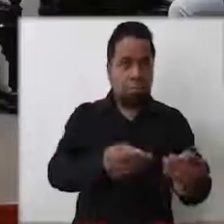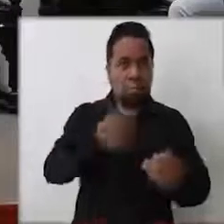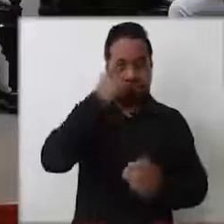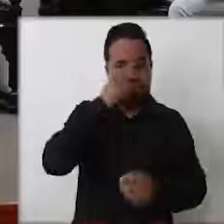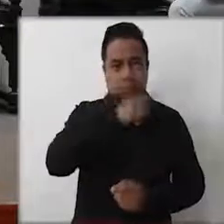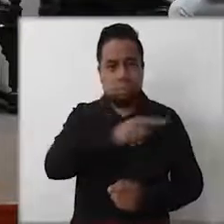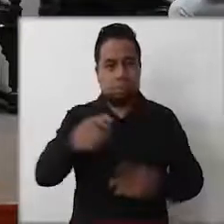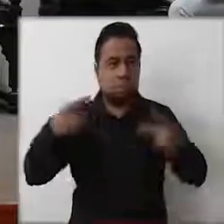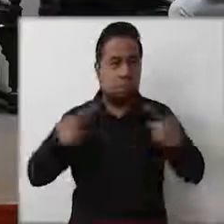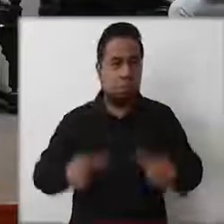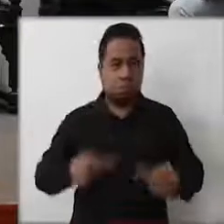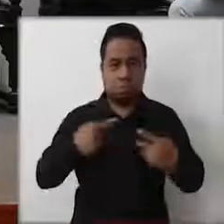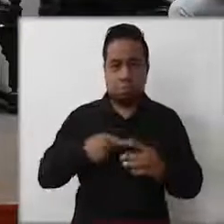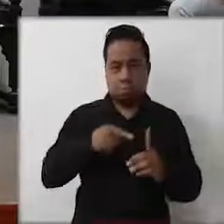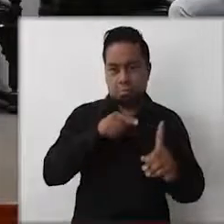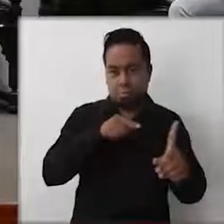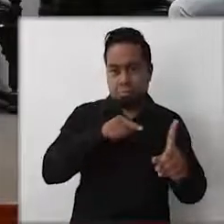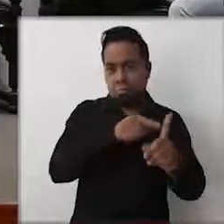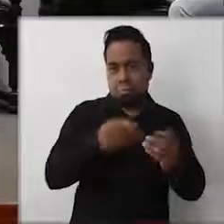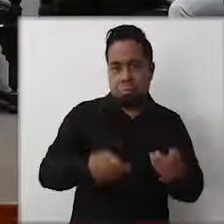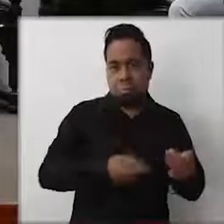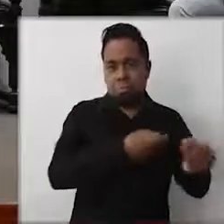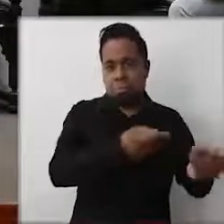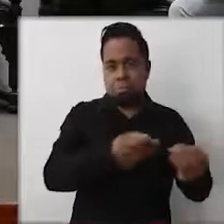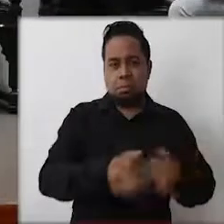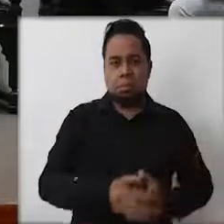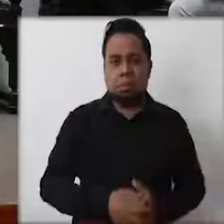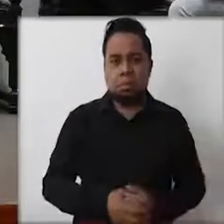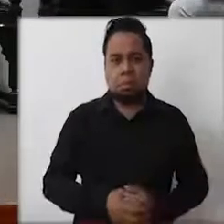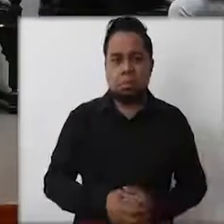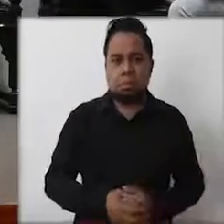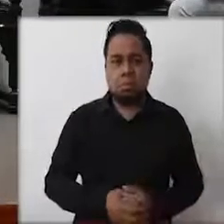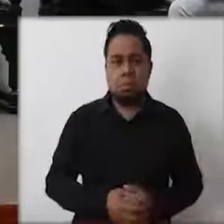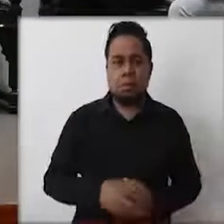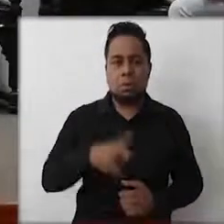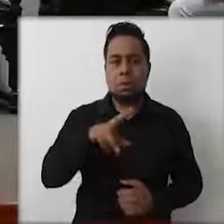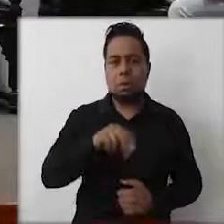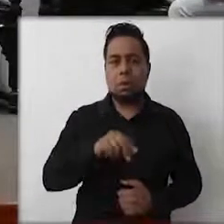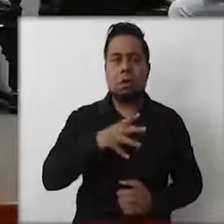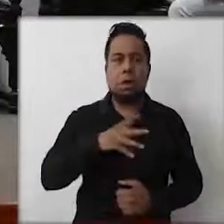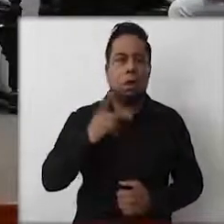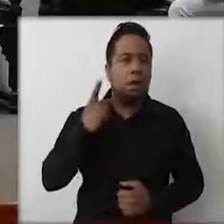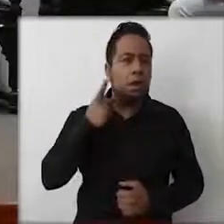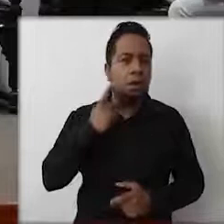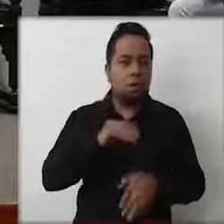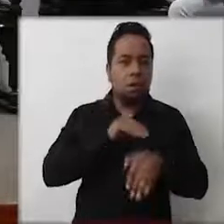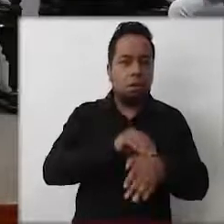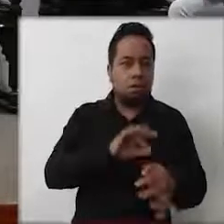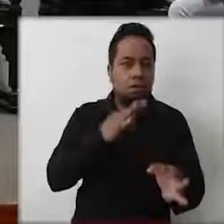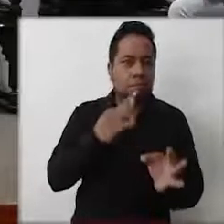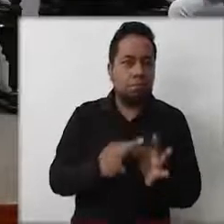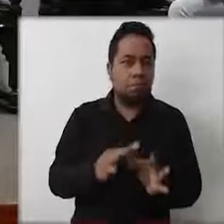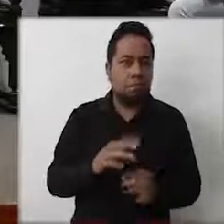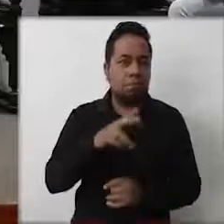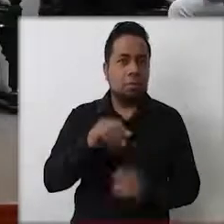Muchas gracias, señor presidente, con su venia, con la venia de los compañeros concejales y compañeras concejales.